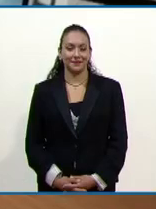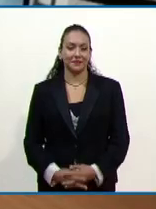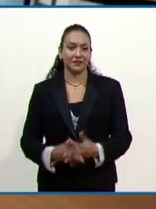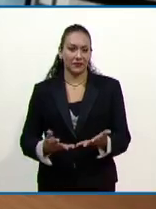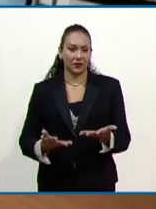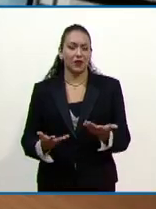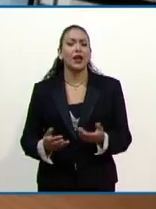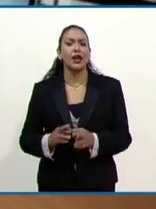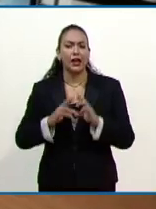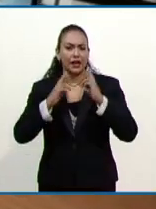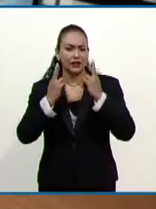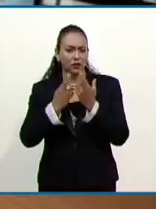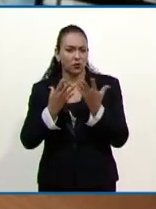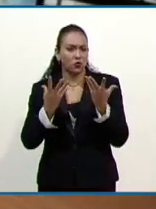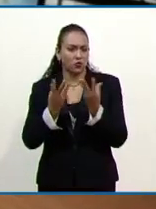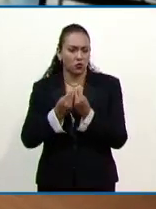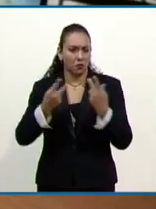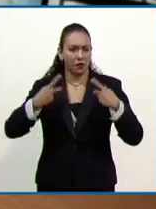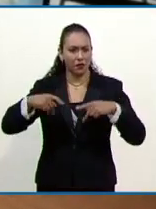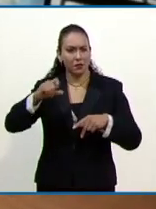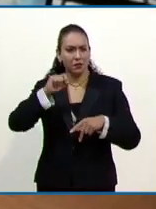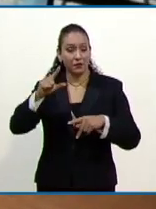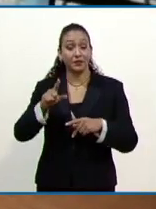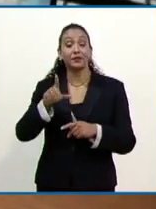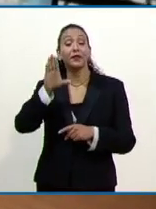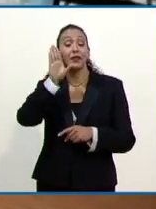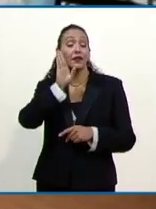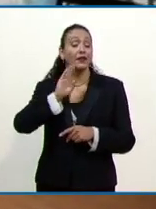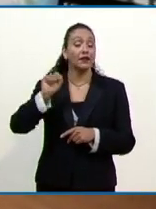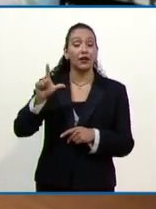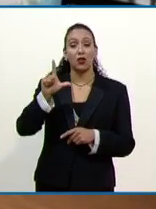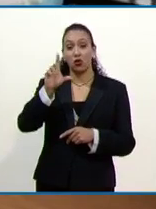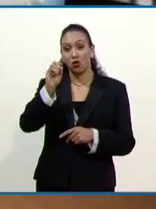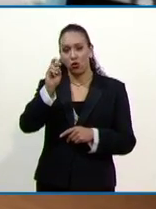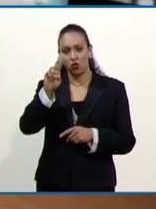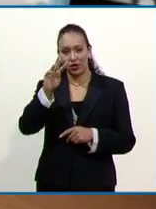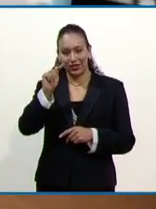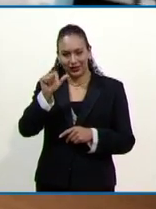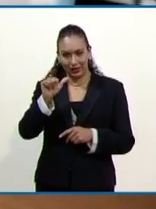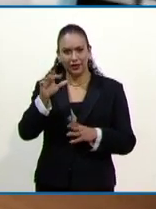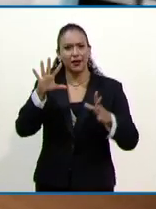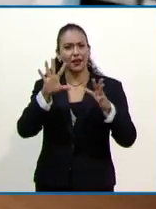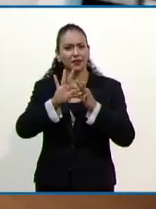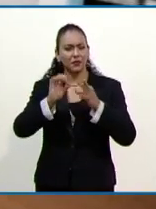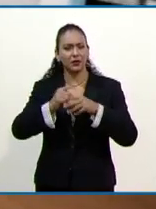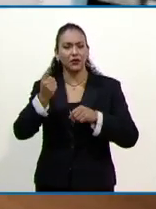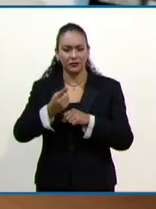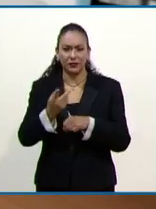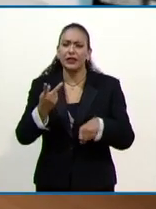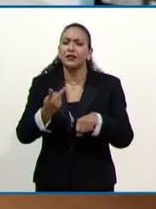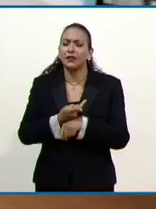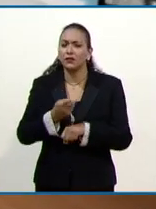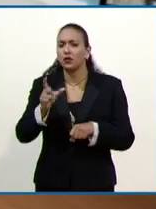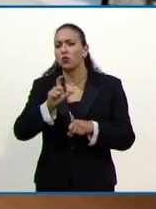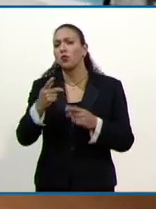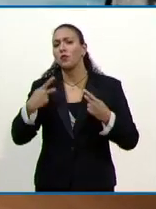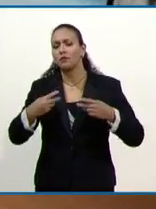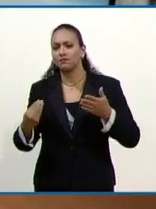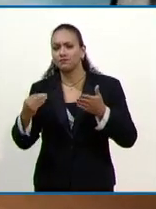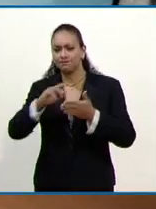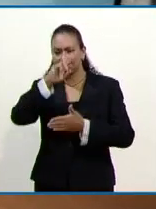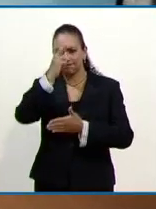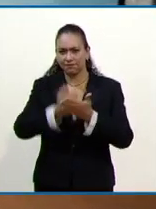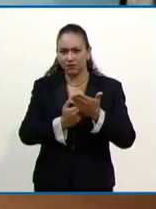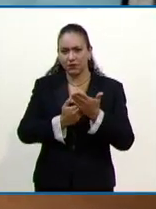Durante un encuentro con especialistas, la ministra Loretta Ortiz Alf habló sobre la necesidad de que los crímenes estipulados en el Estatuto de